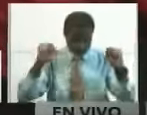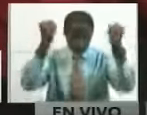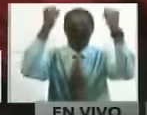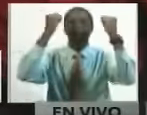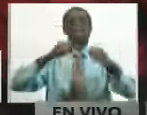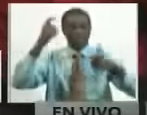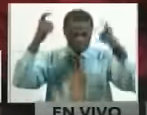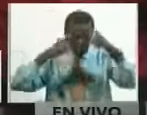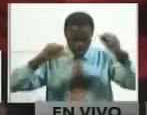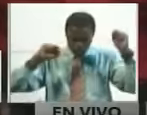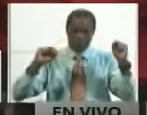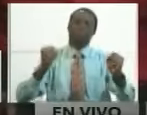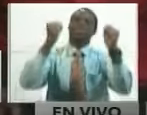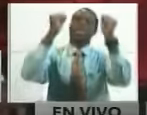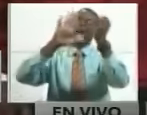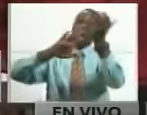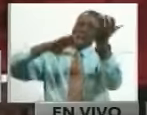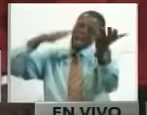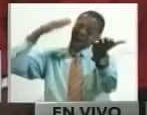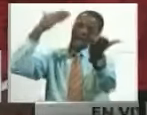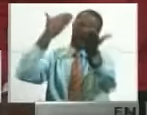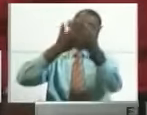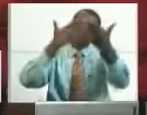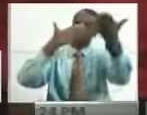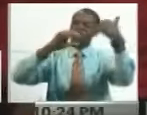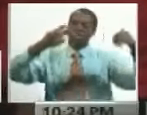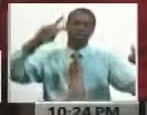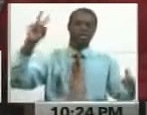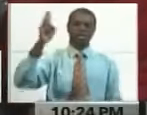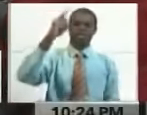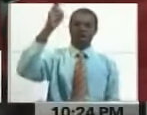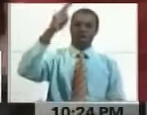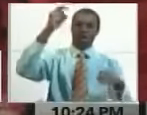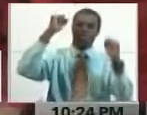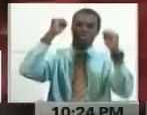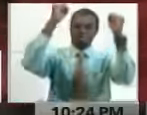Chávez! ¡Hasta la victoria siempre!